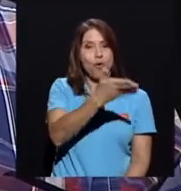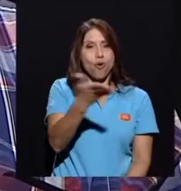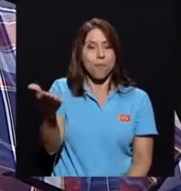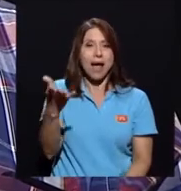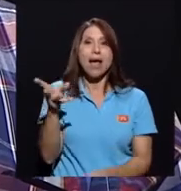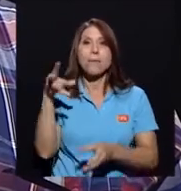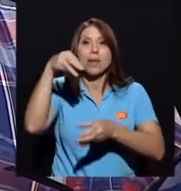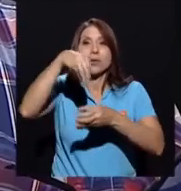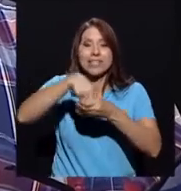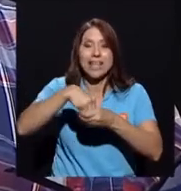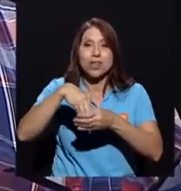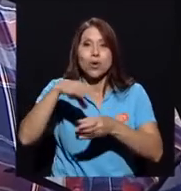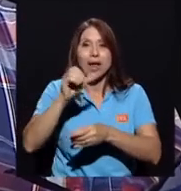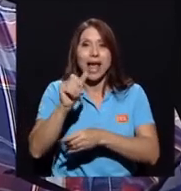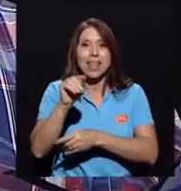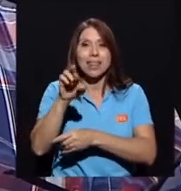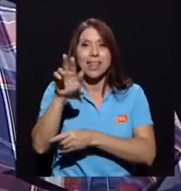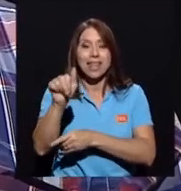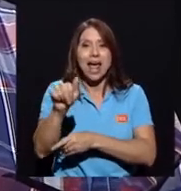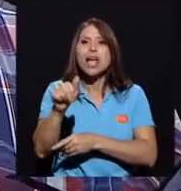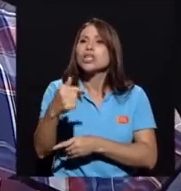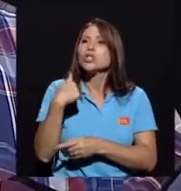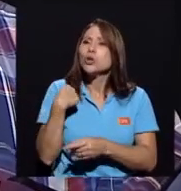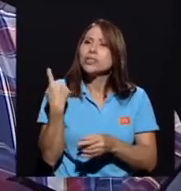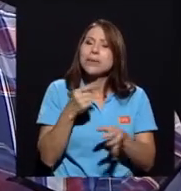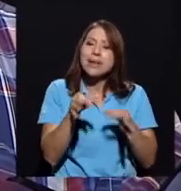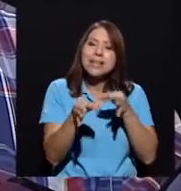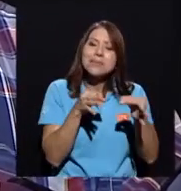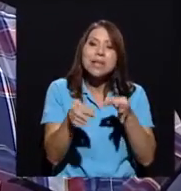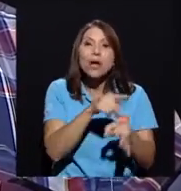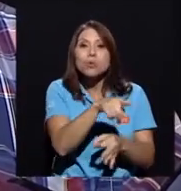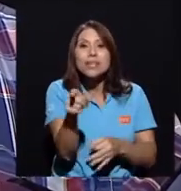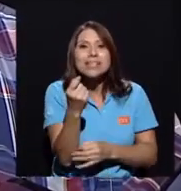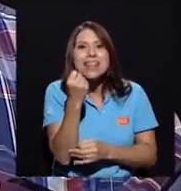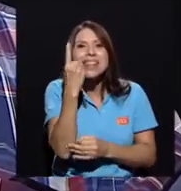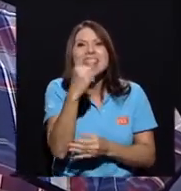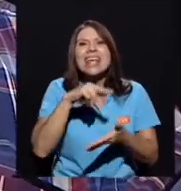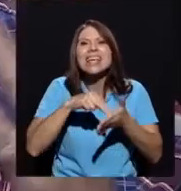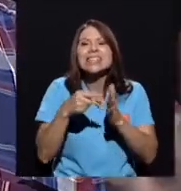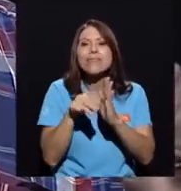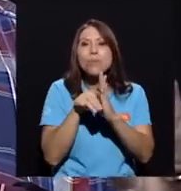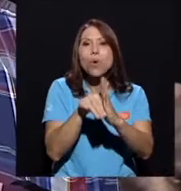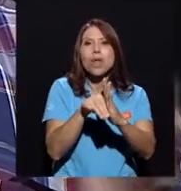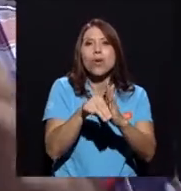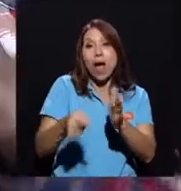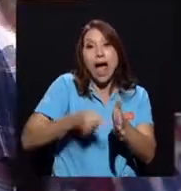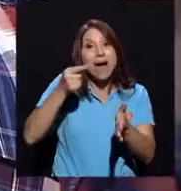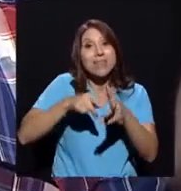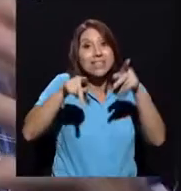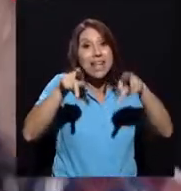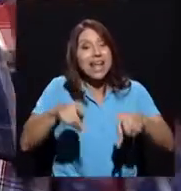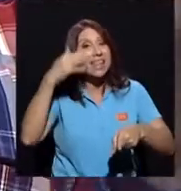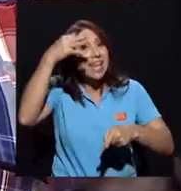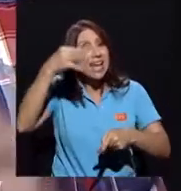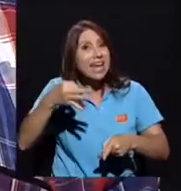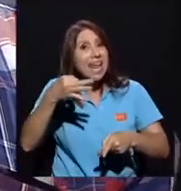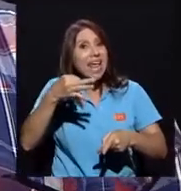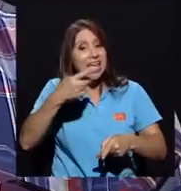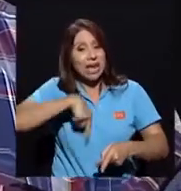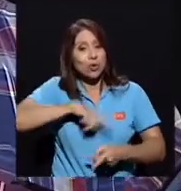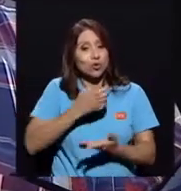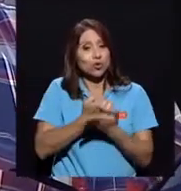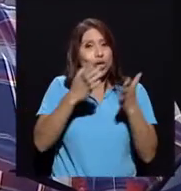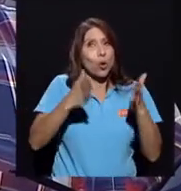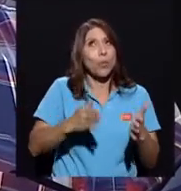que entiendan que es un modelo porque a veces la gente cree que los economistas vivimos en un mundo de fantasía wta que es el modelo y la competencia perfecta